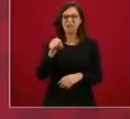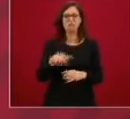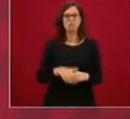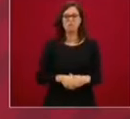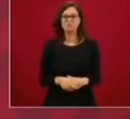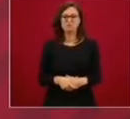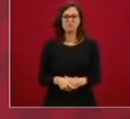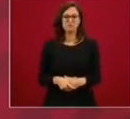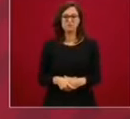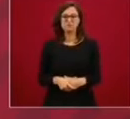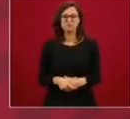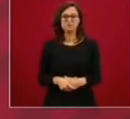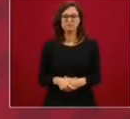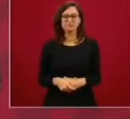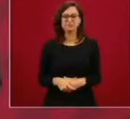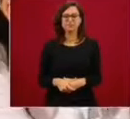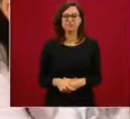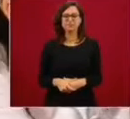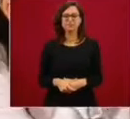y